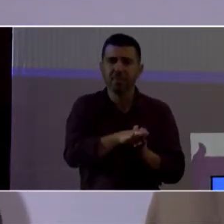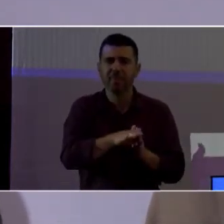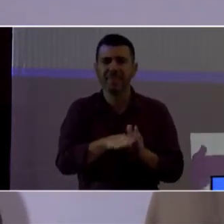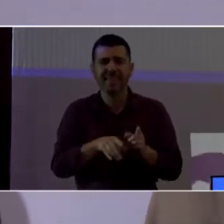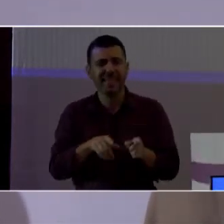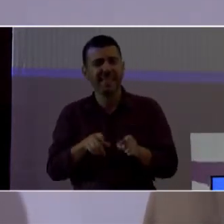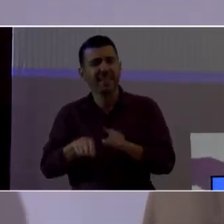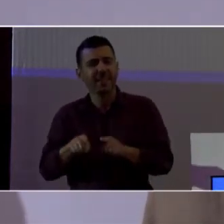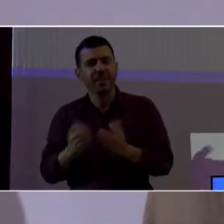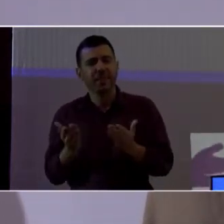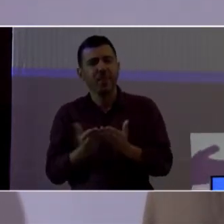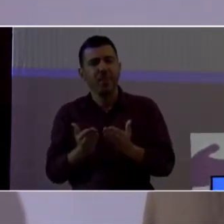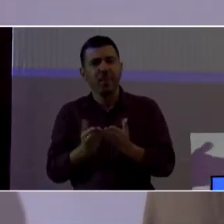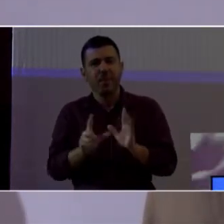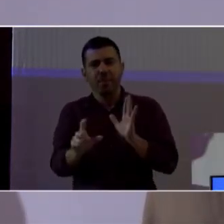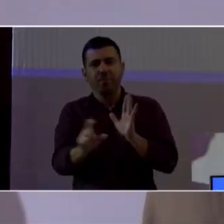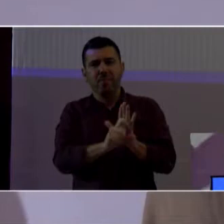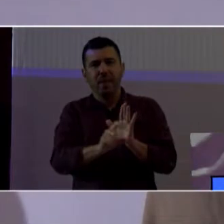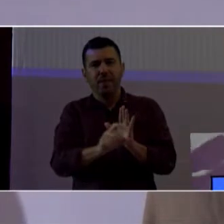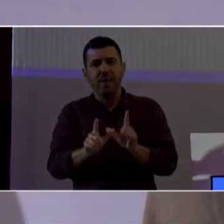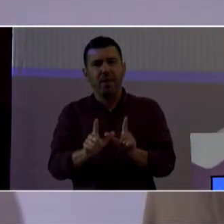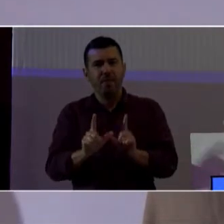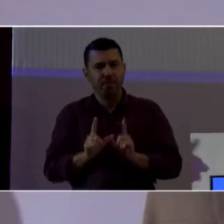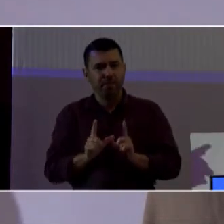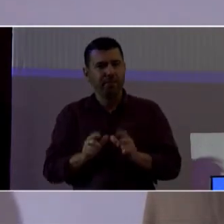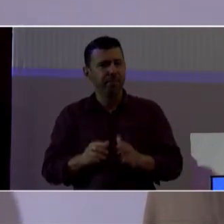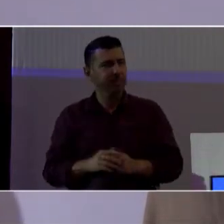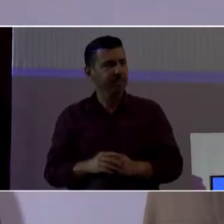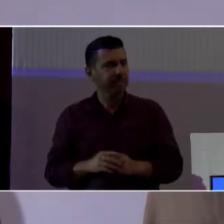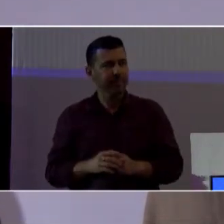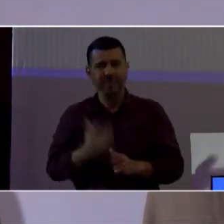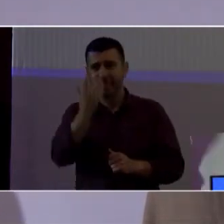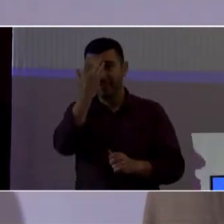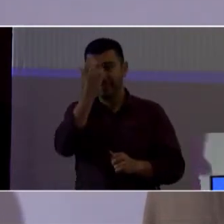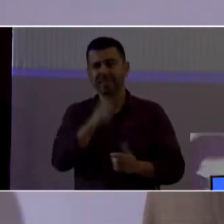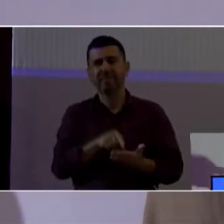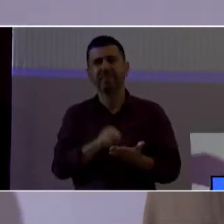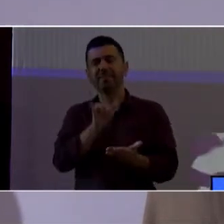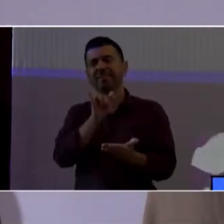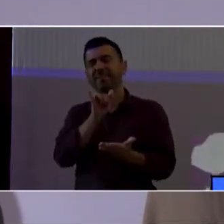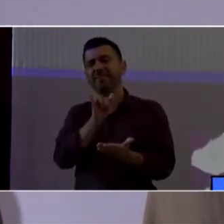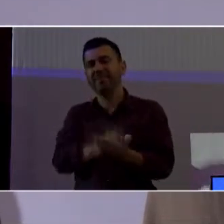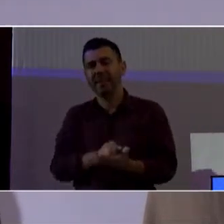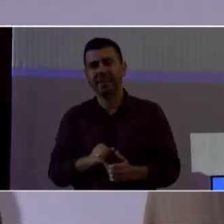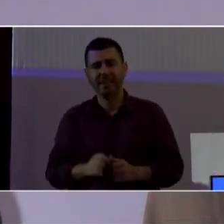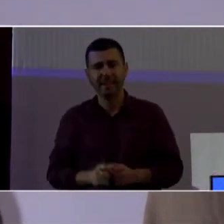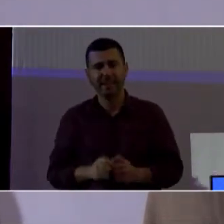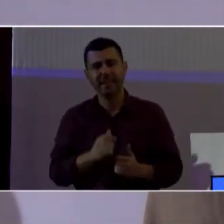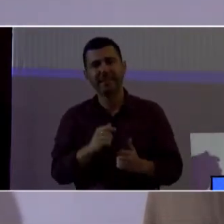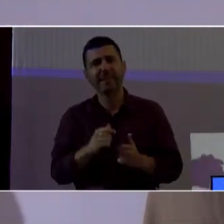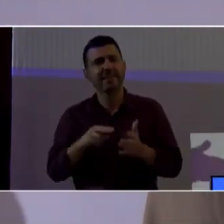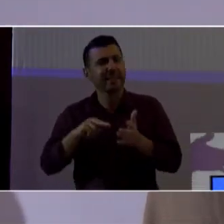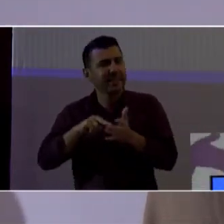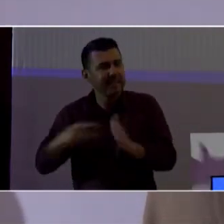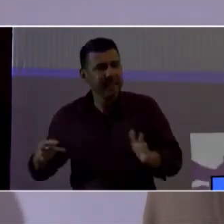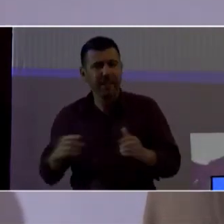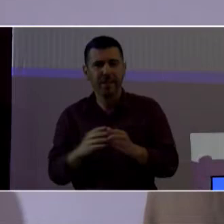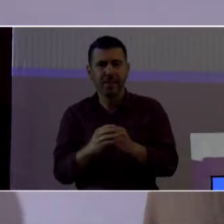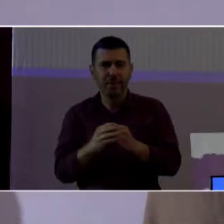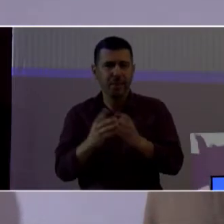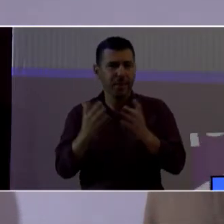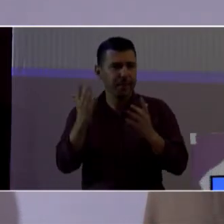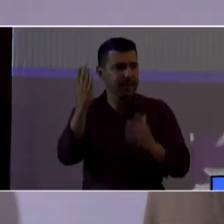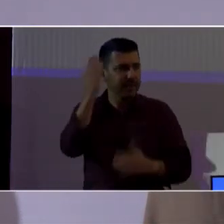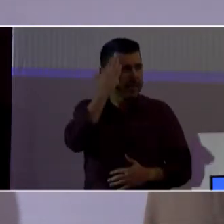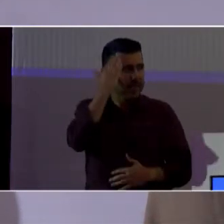y están acreditados y certificados. Por eso los temas de formación, perfeccionar esos saberes previos, como lo decía